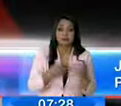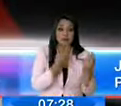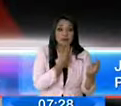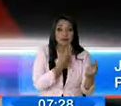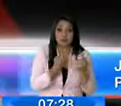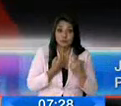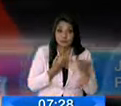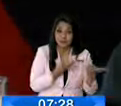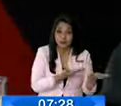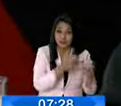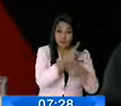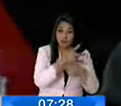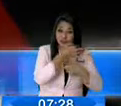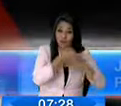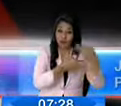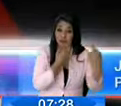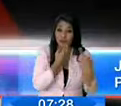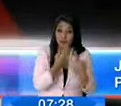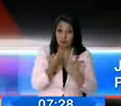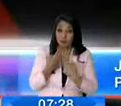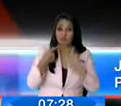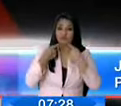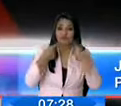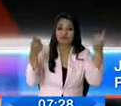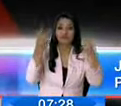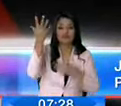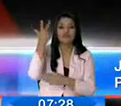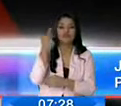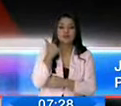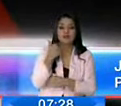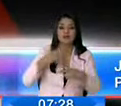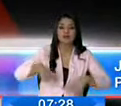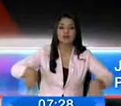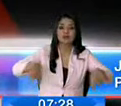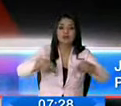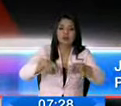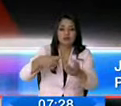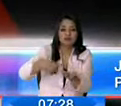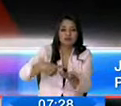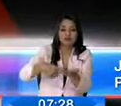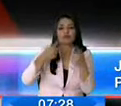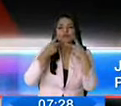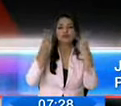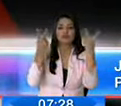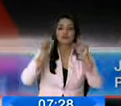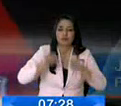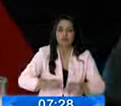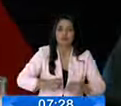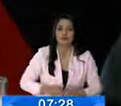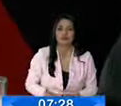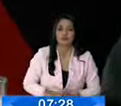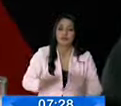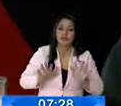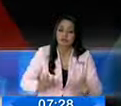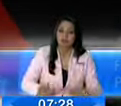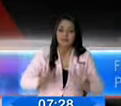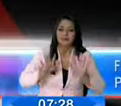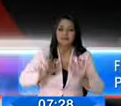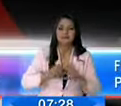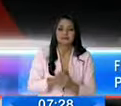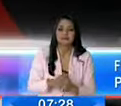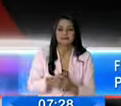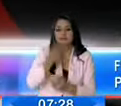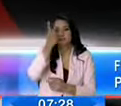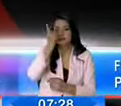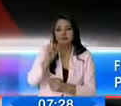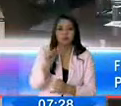de ellos, fijaremos fecha para la audiencia que será pública, en la que se le da la